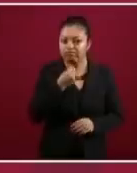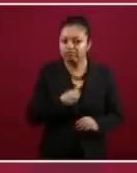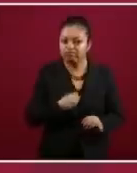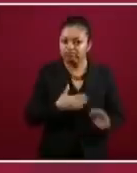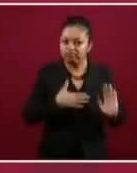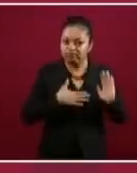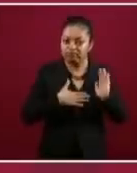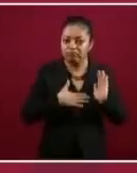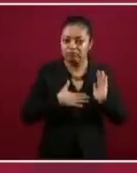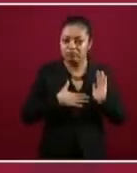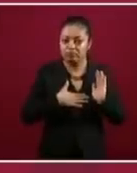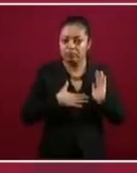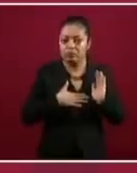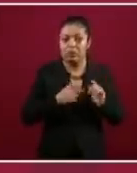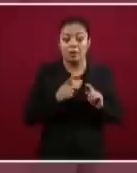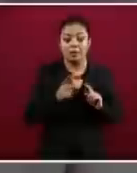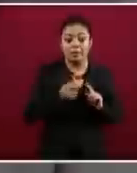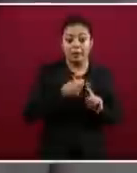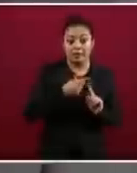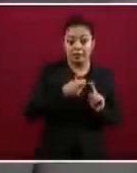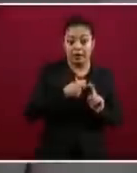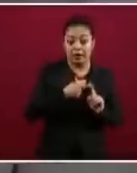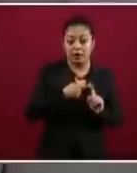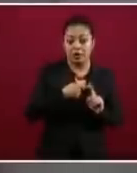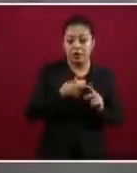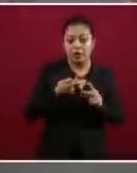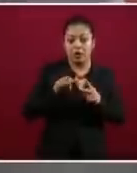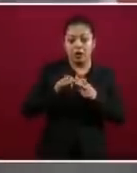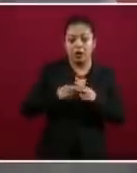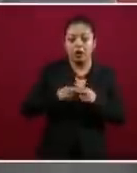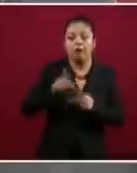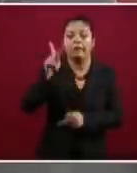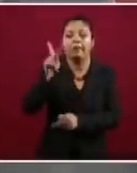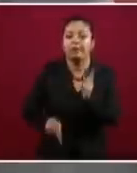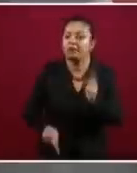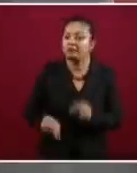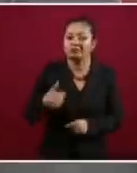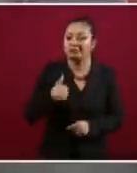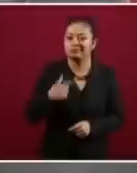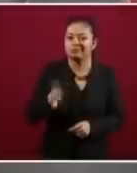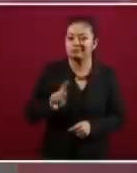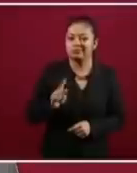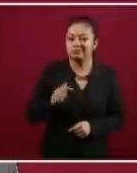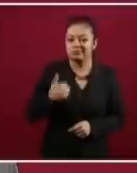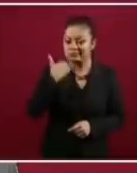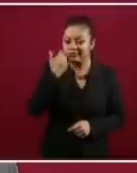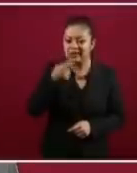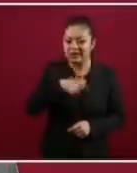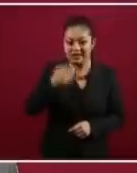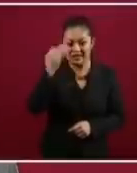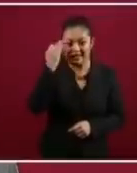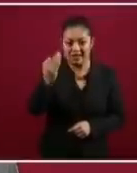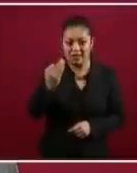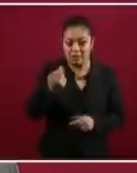nada que no podamos terminar en nuestro periodo.